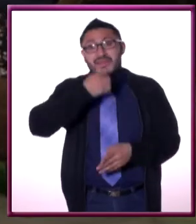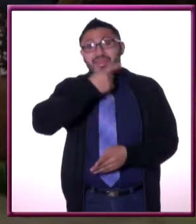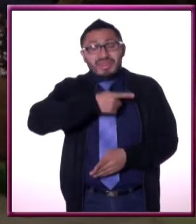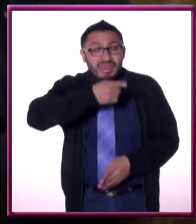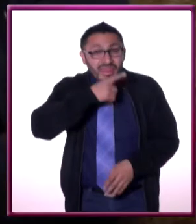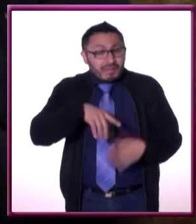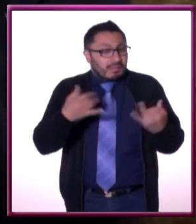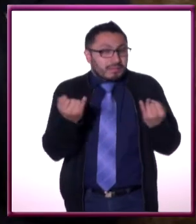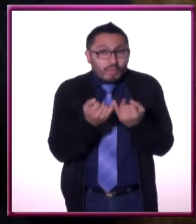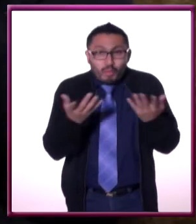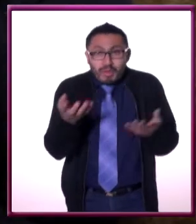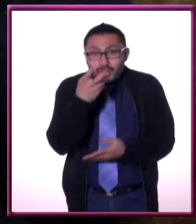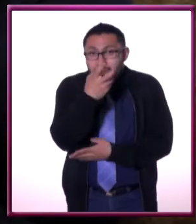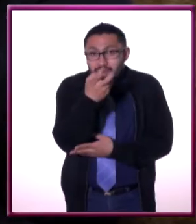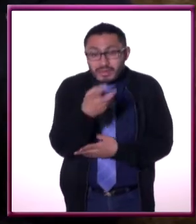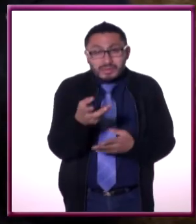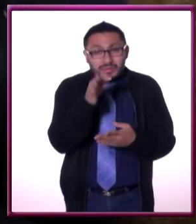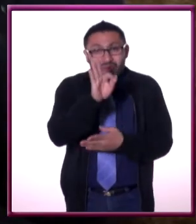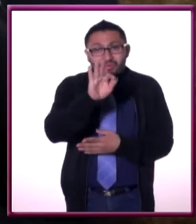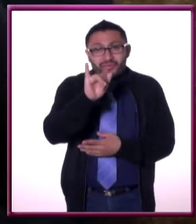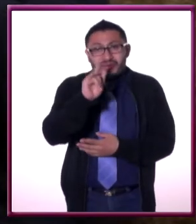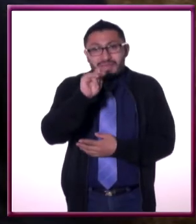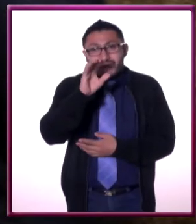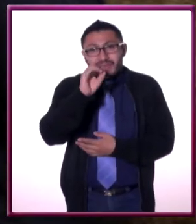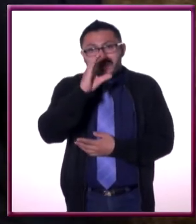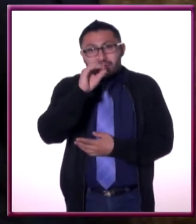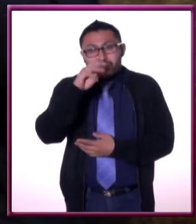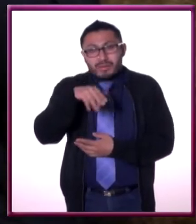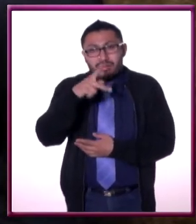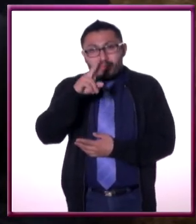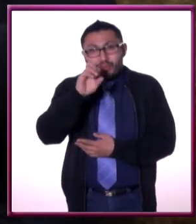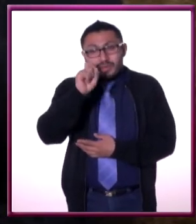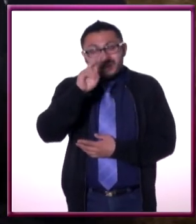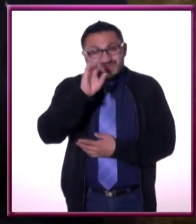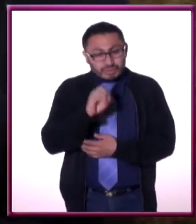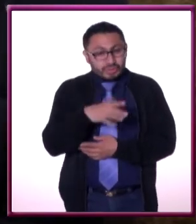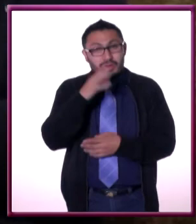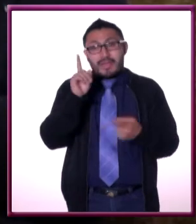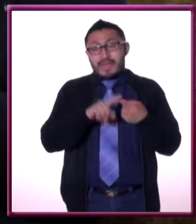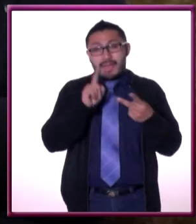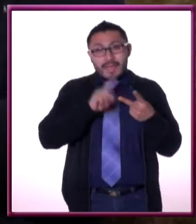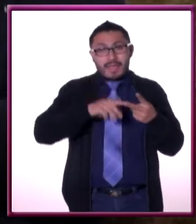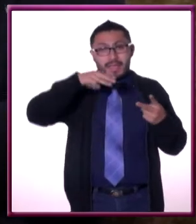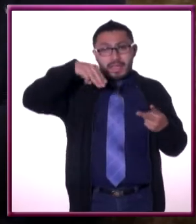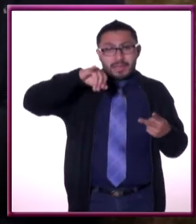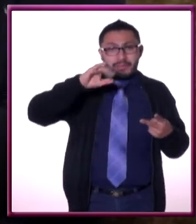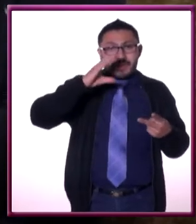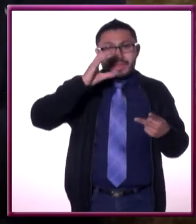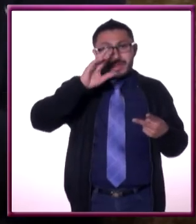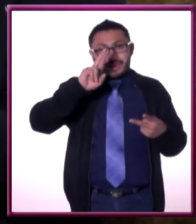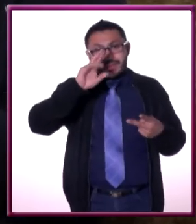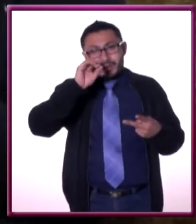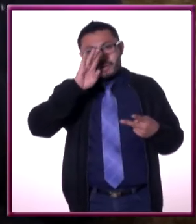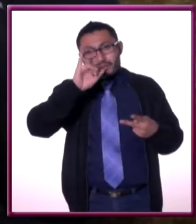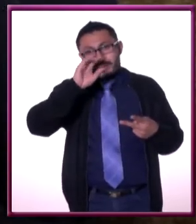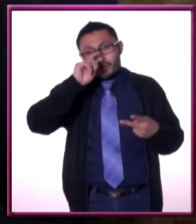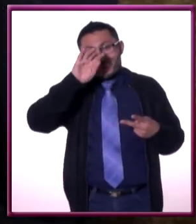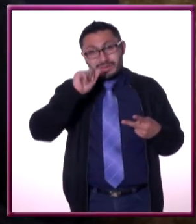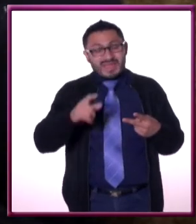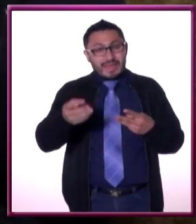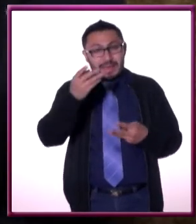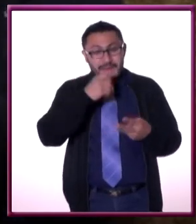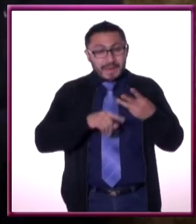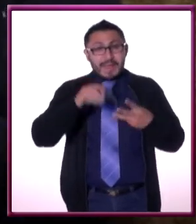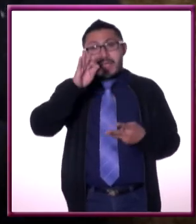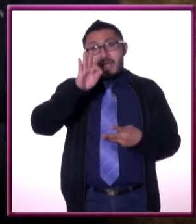Diabetes. Entonces, Así es. justamente estos fitocompuestos con la microbiota y con el consumir más fibra, al mismo tiempo